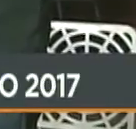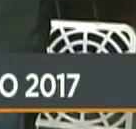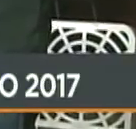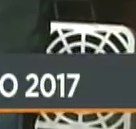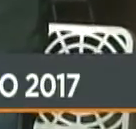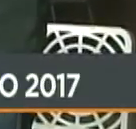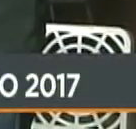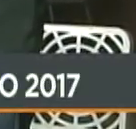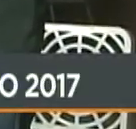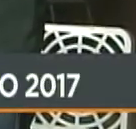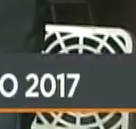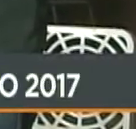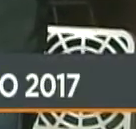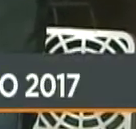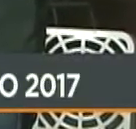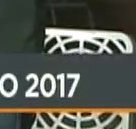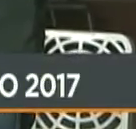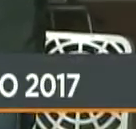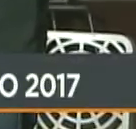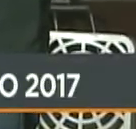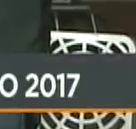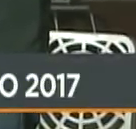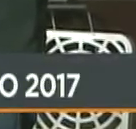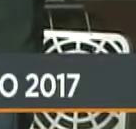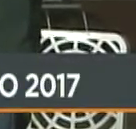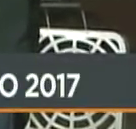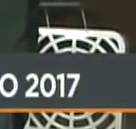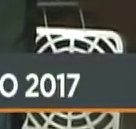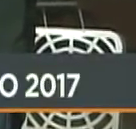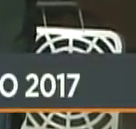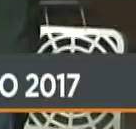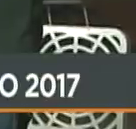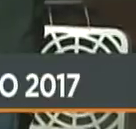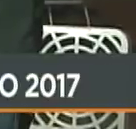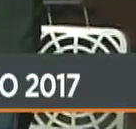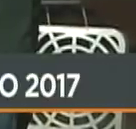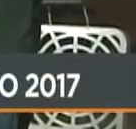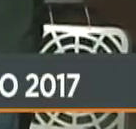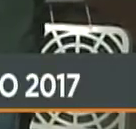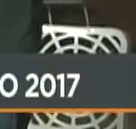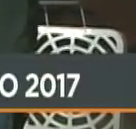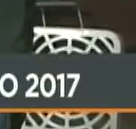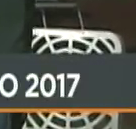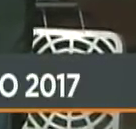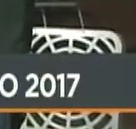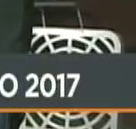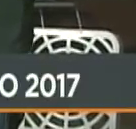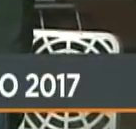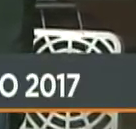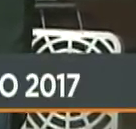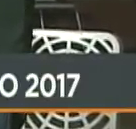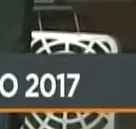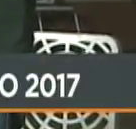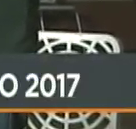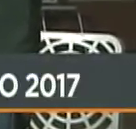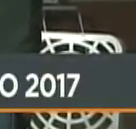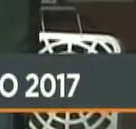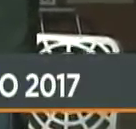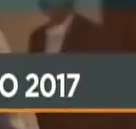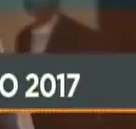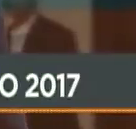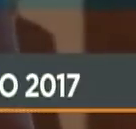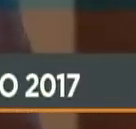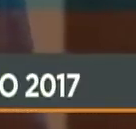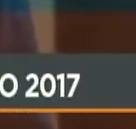de los anuncios del mandatario nacional. En el ámbito económico y social anunció que será entregado en los próximos